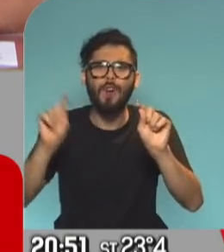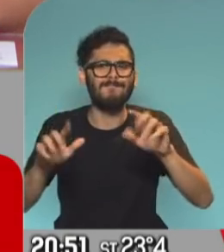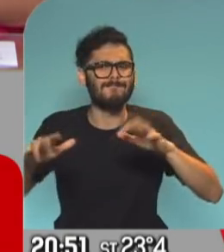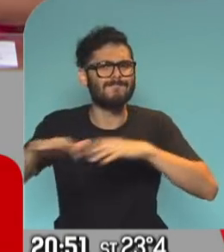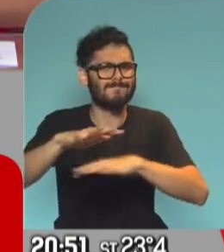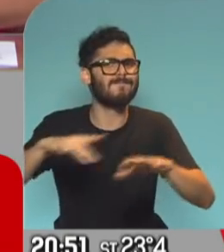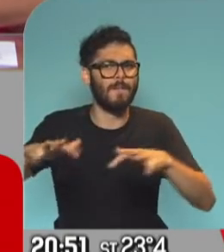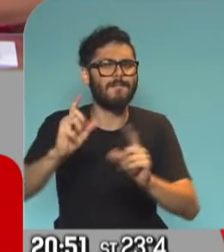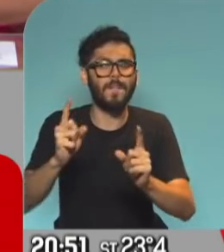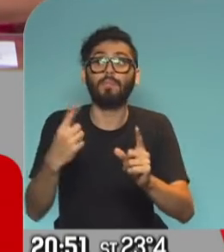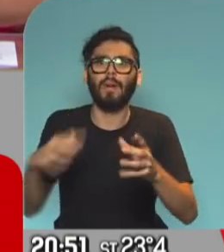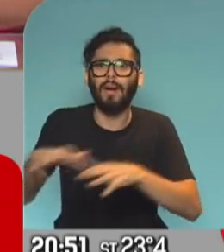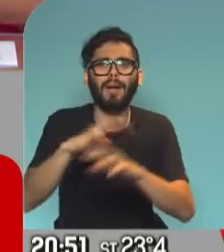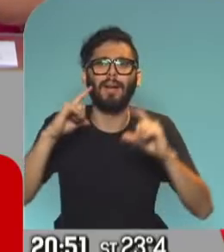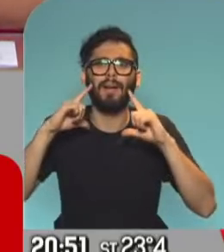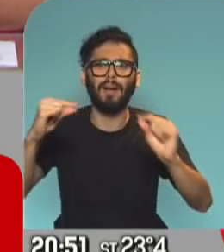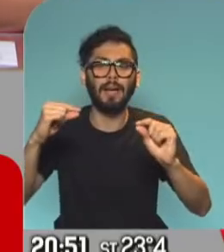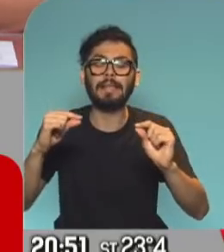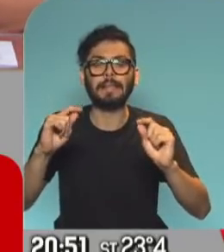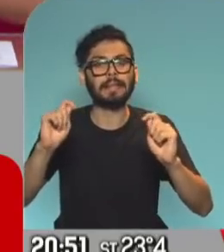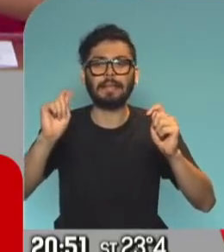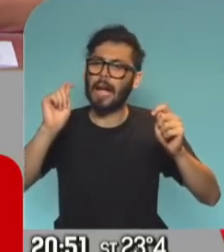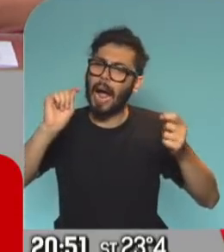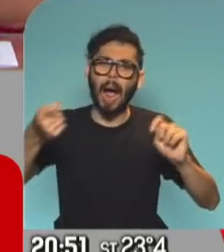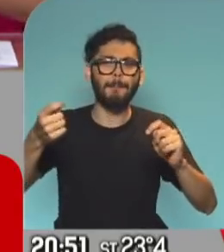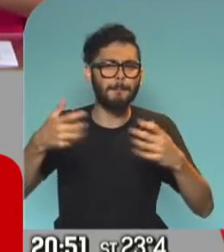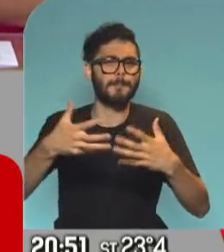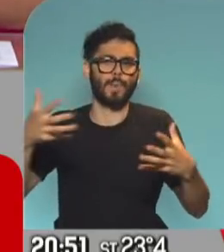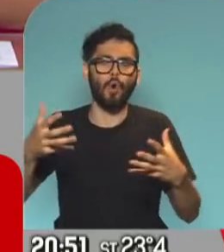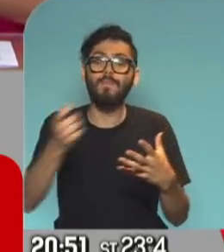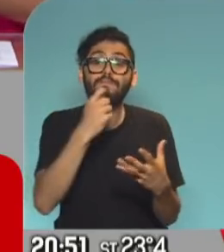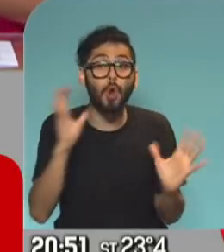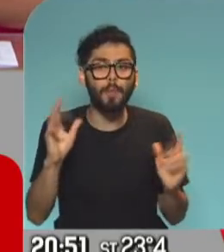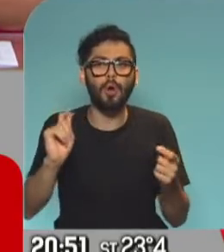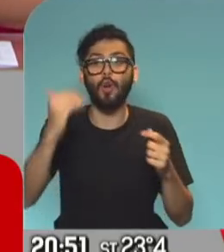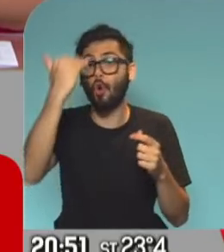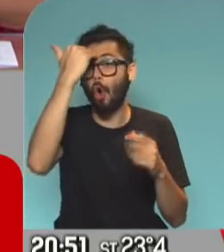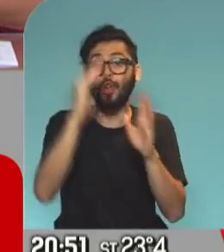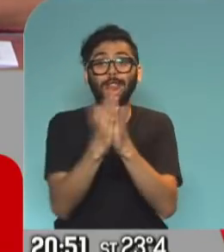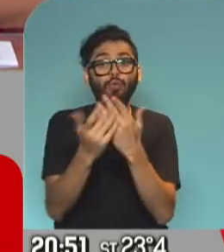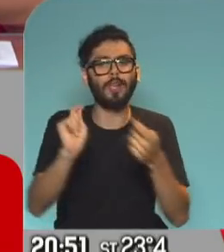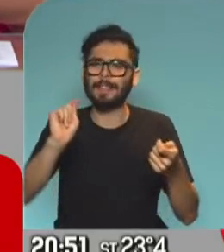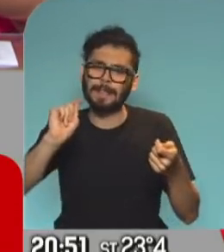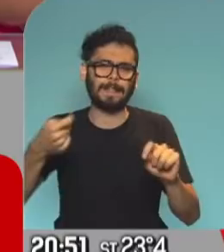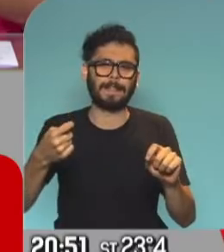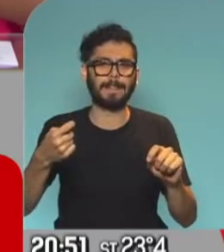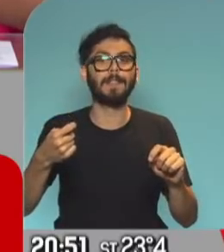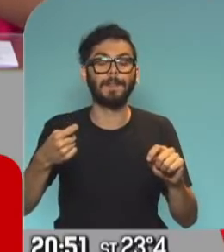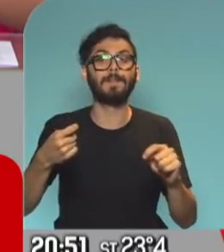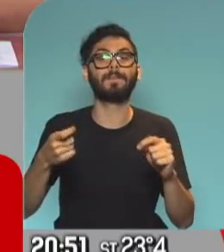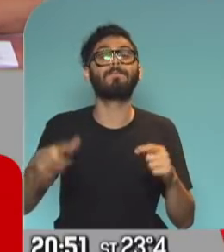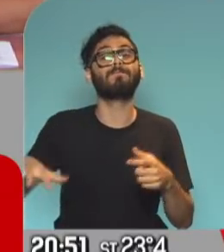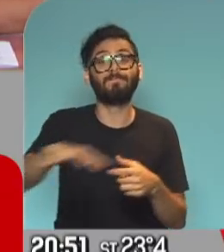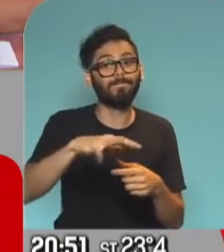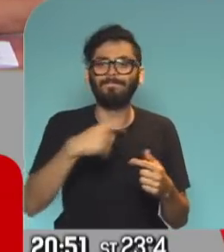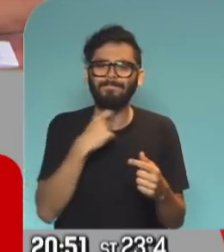que piden de acá en adelante ya son reformas más estructurales. Por ejemplo, la reforma constitucional. ¿Esto qué quiere decir? Que quieren también avanzar con